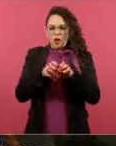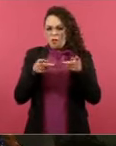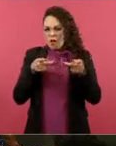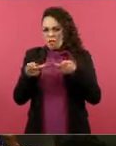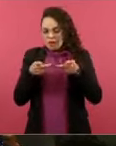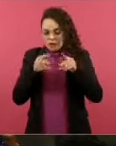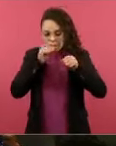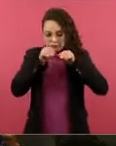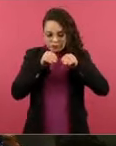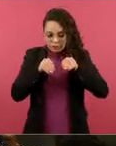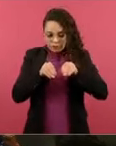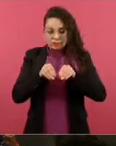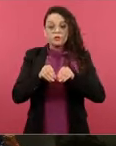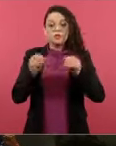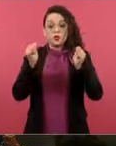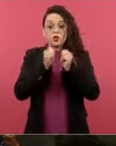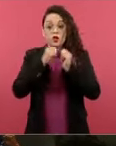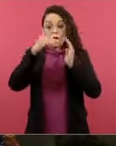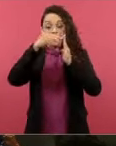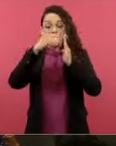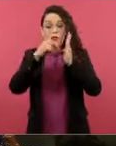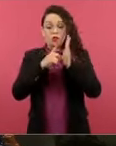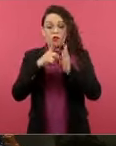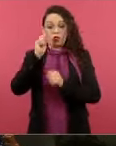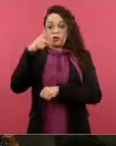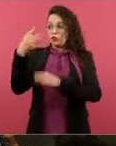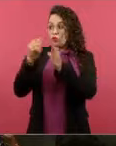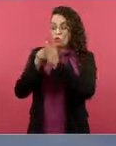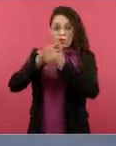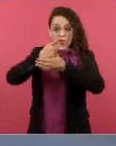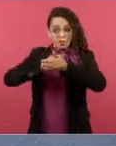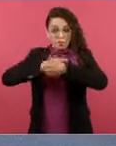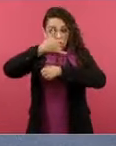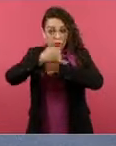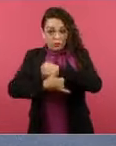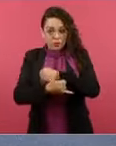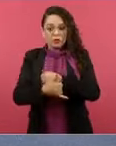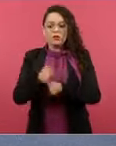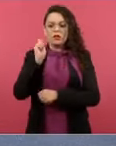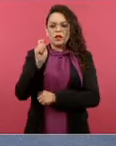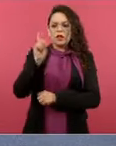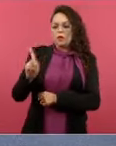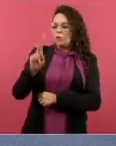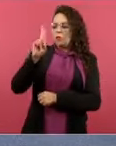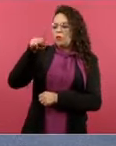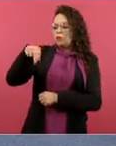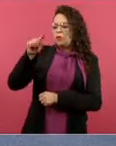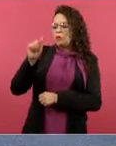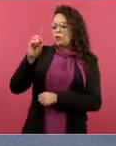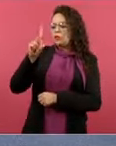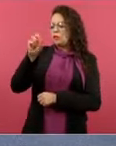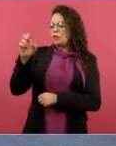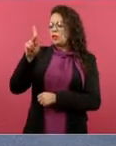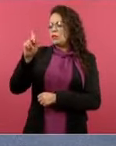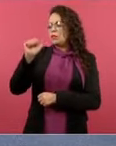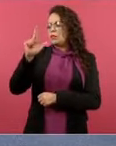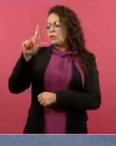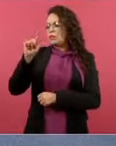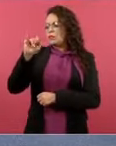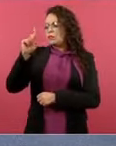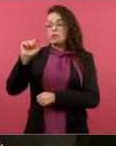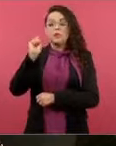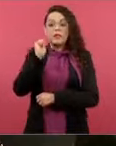acuerdo con la metodología del aprendizaje basado en proyectos, el punto de partida debe ser el momento en el que atraemos la